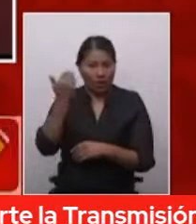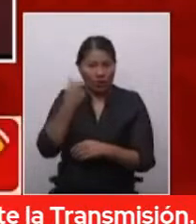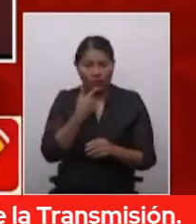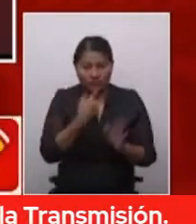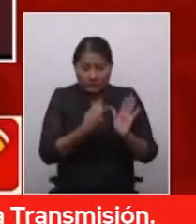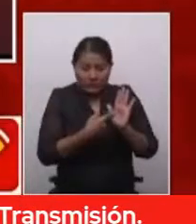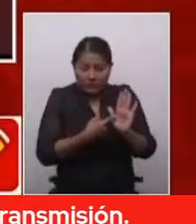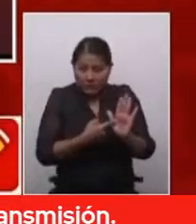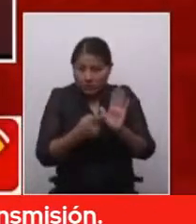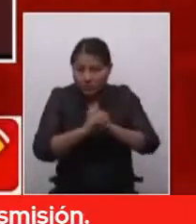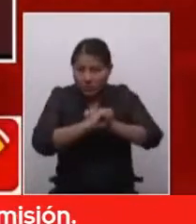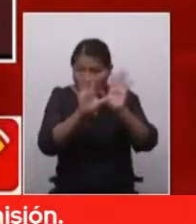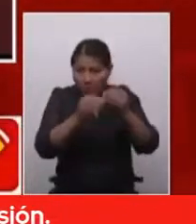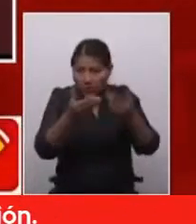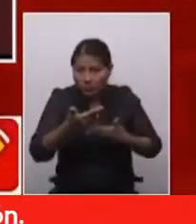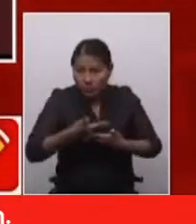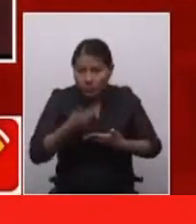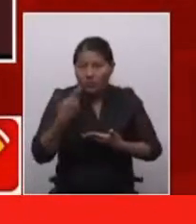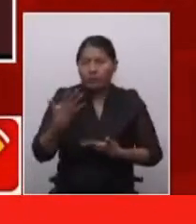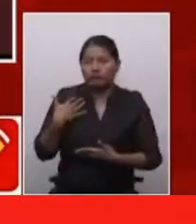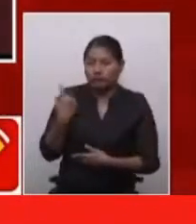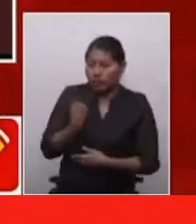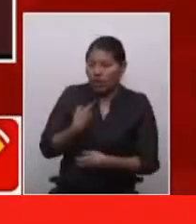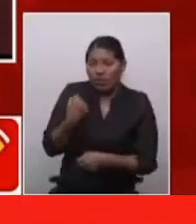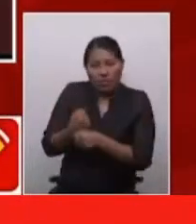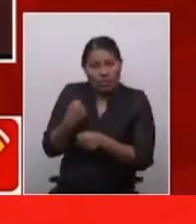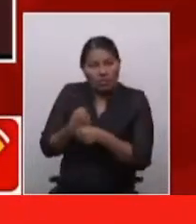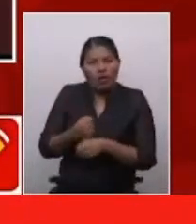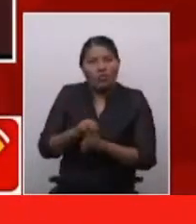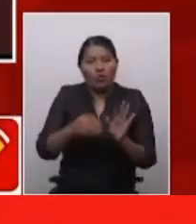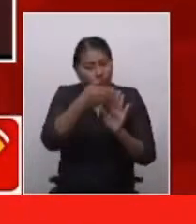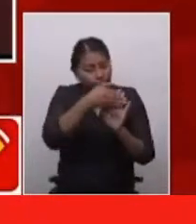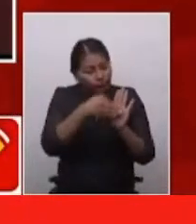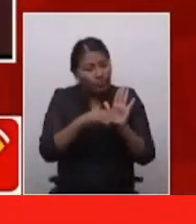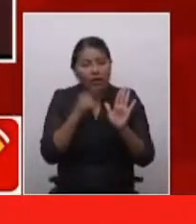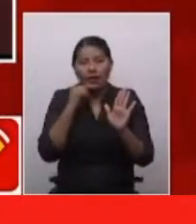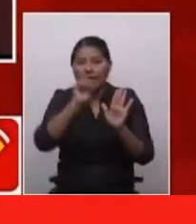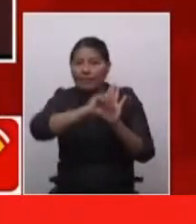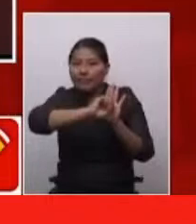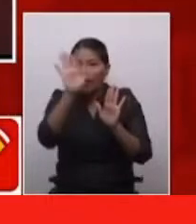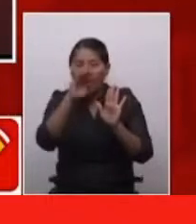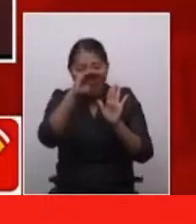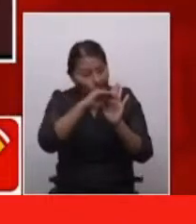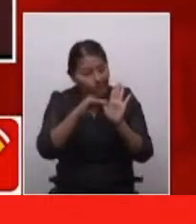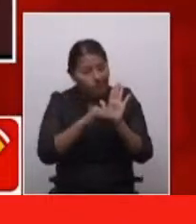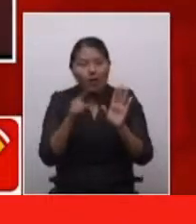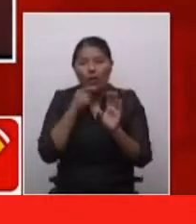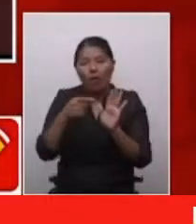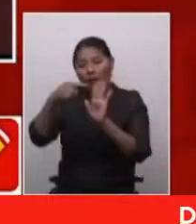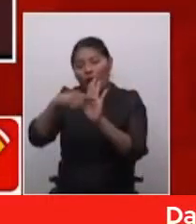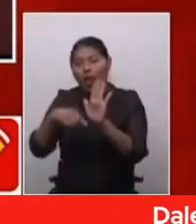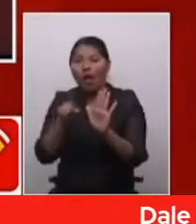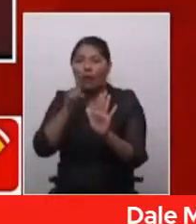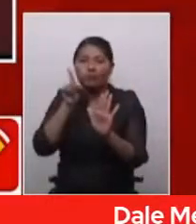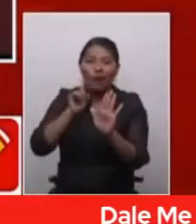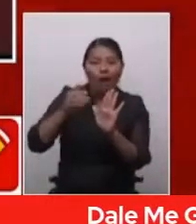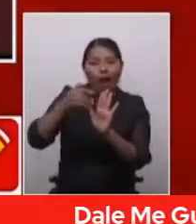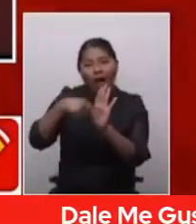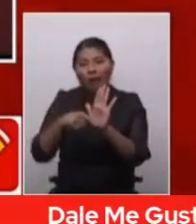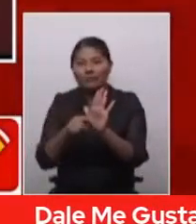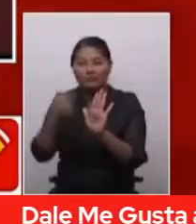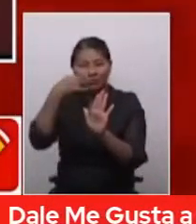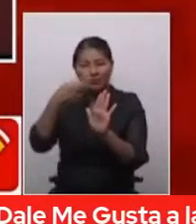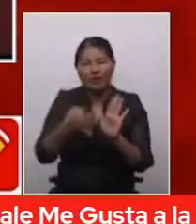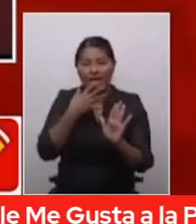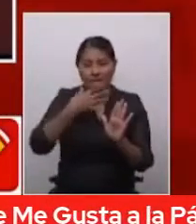nosotros consideramos que tenemos que darle propuestas claras a Lima. No podemos venderle humo a la gente ni ofrecer lo que no